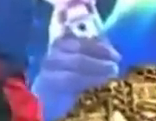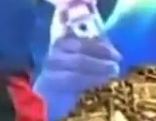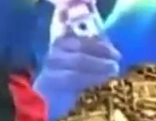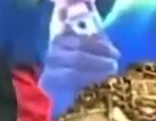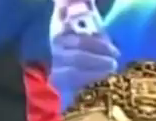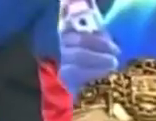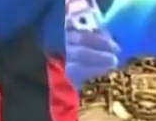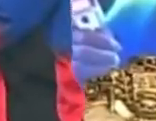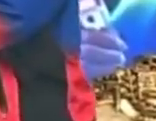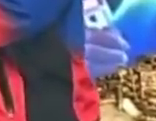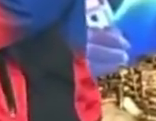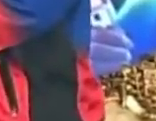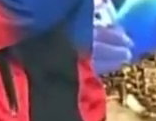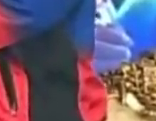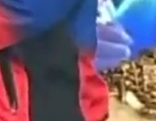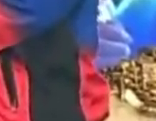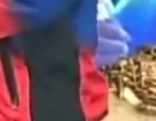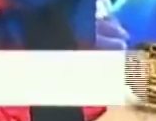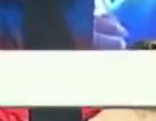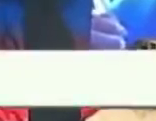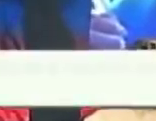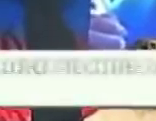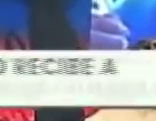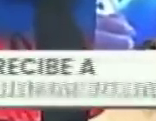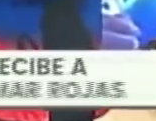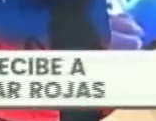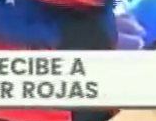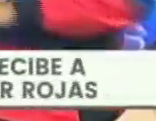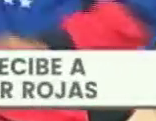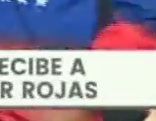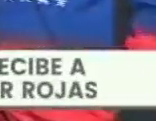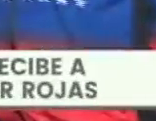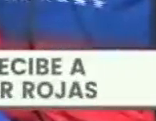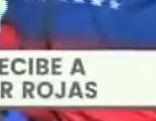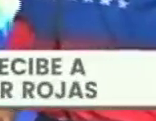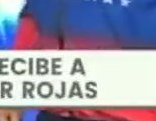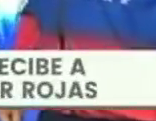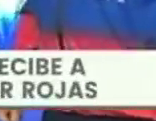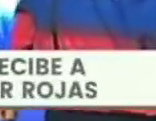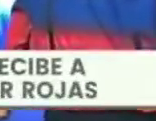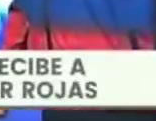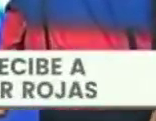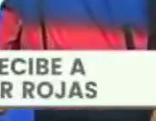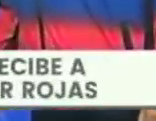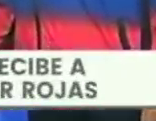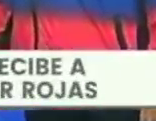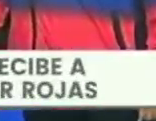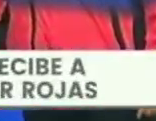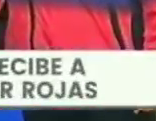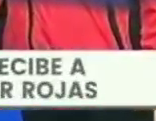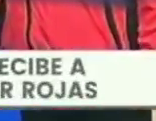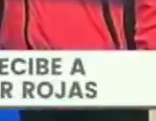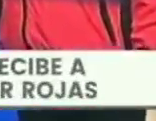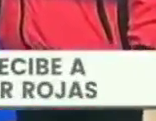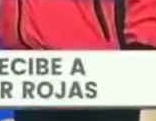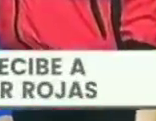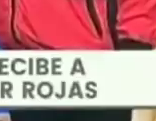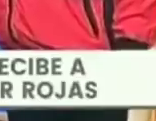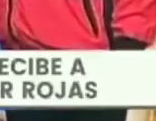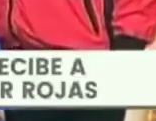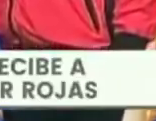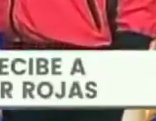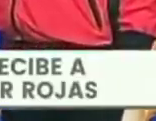Con la mirada puesta en París 2024, así es este reto que se plantea nuestra